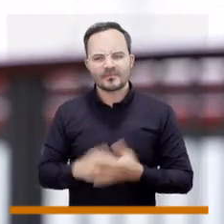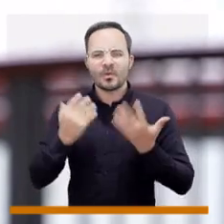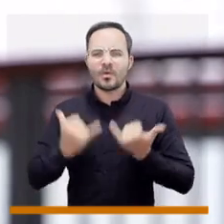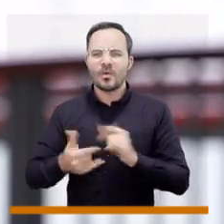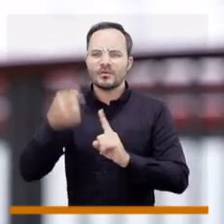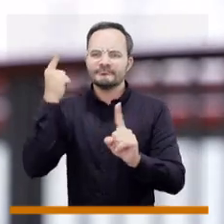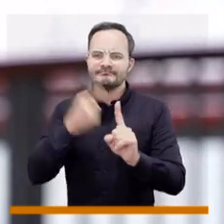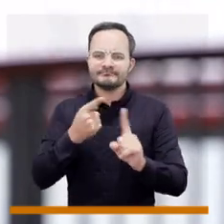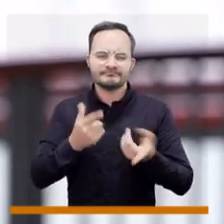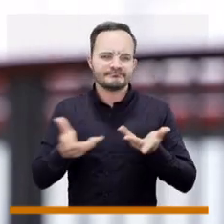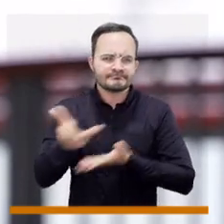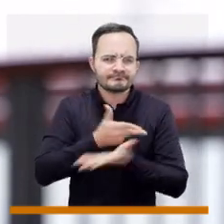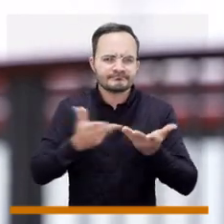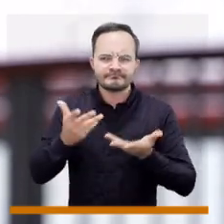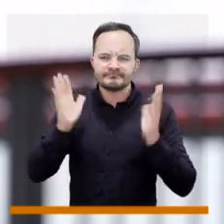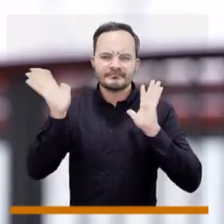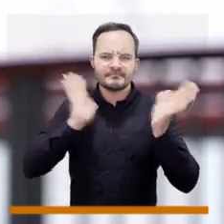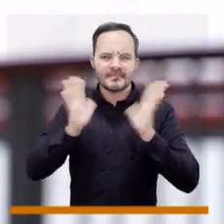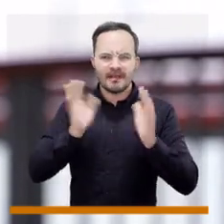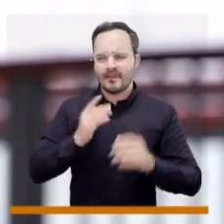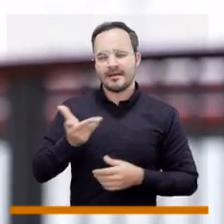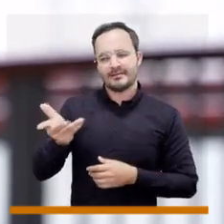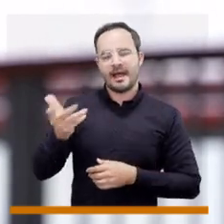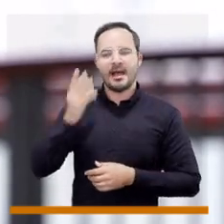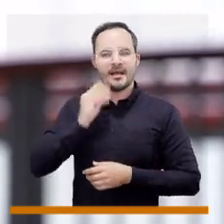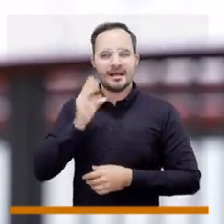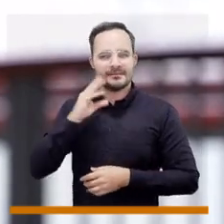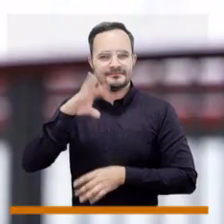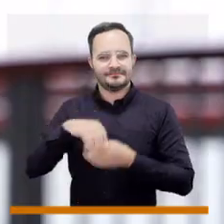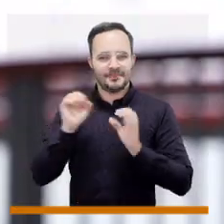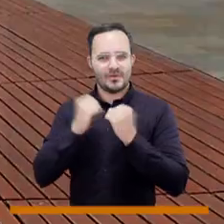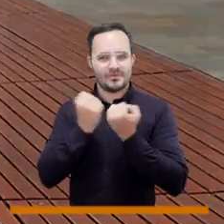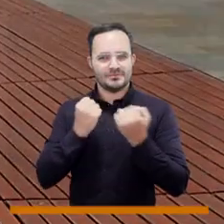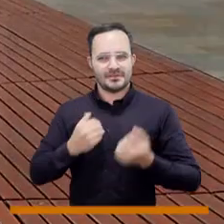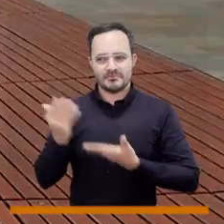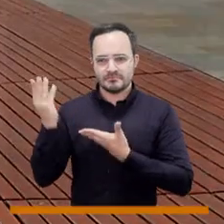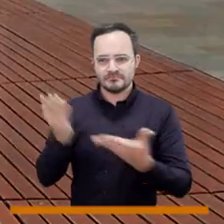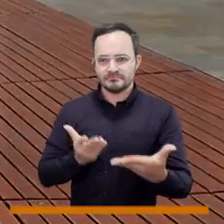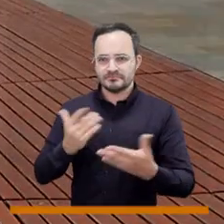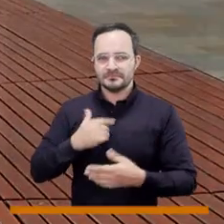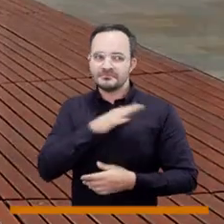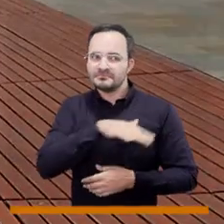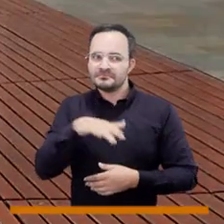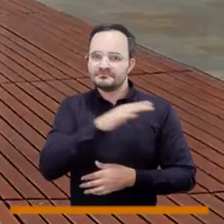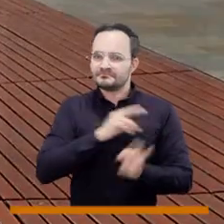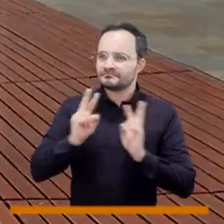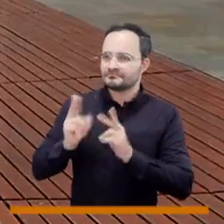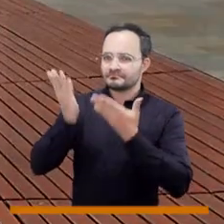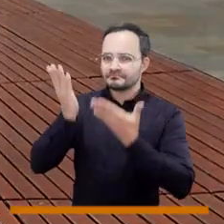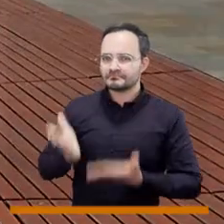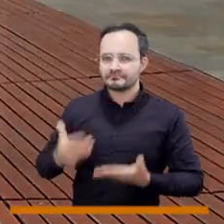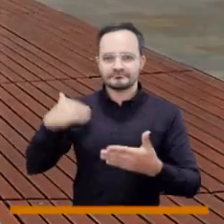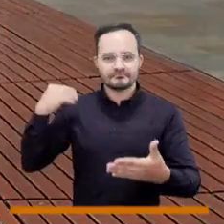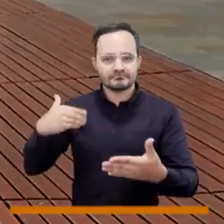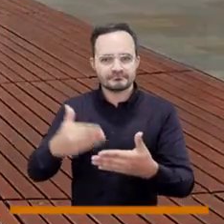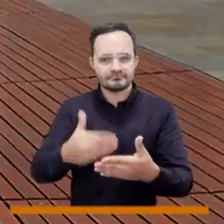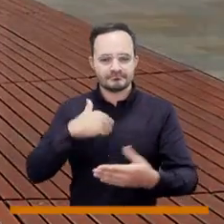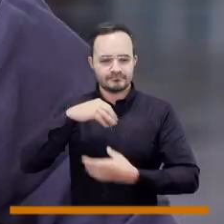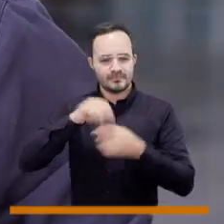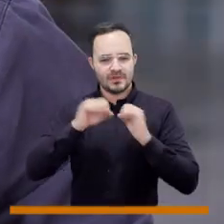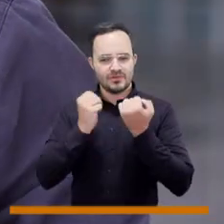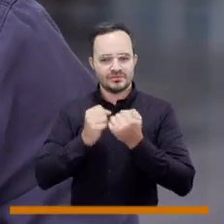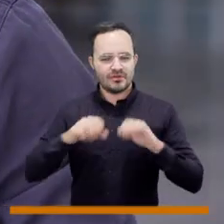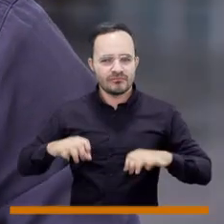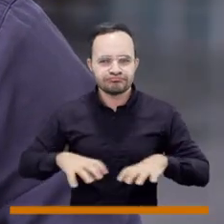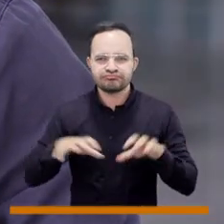esa experiencia en el Consejo. Un balance para entregarle a nuestra audiencia de lo que ha sido su paso por la corporación.